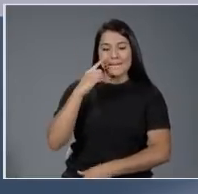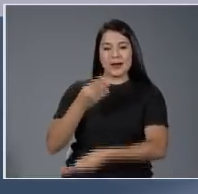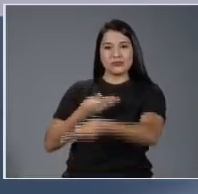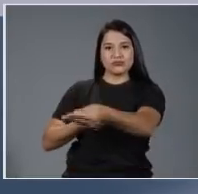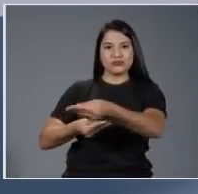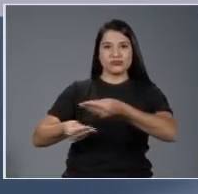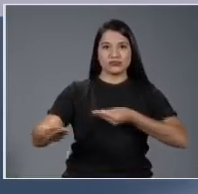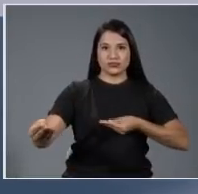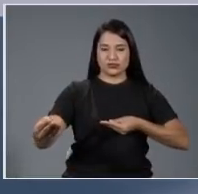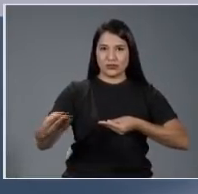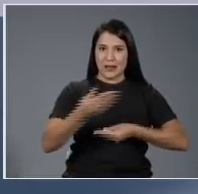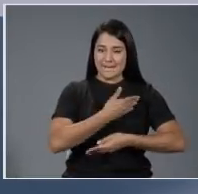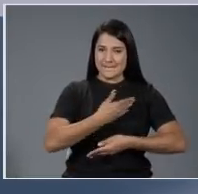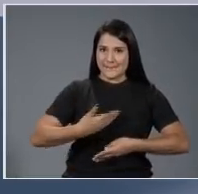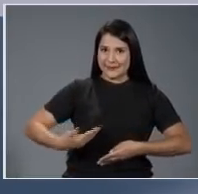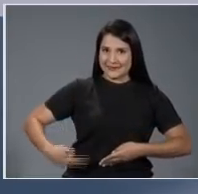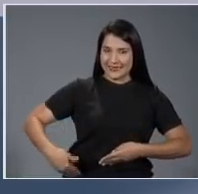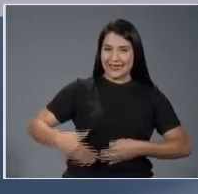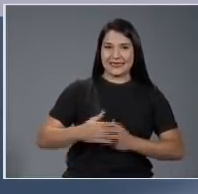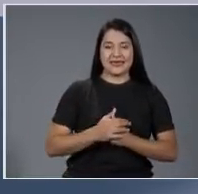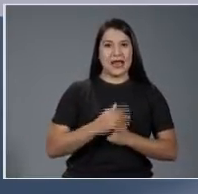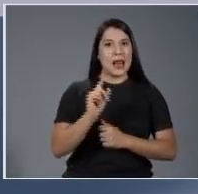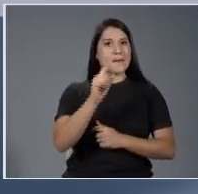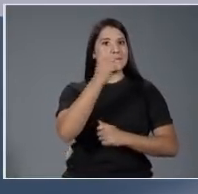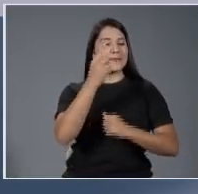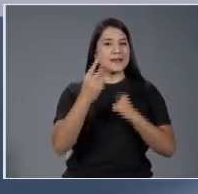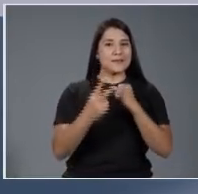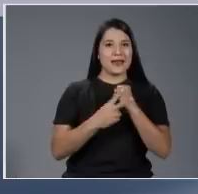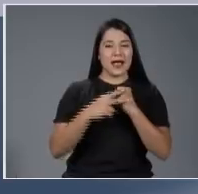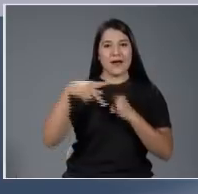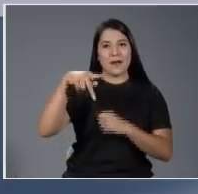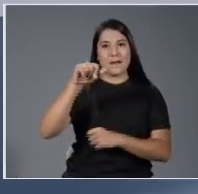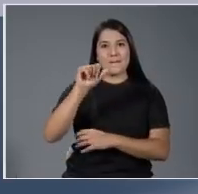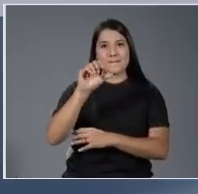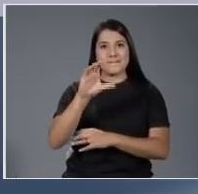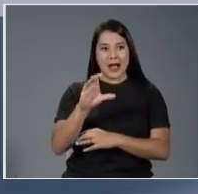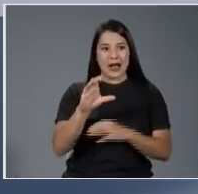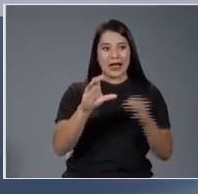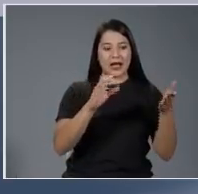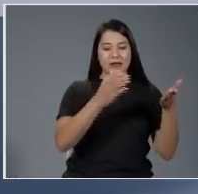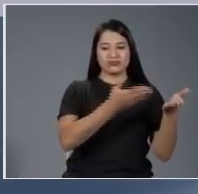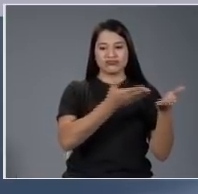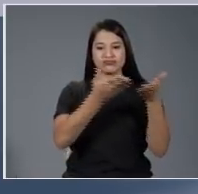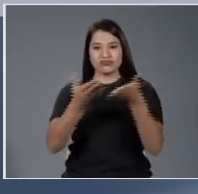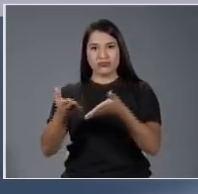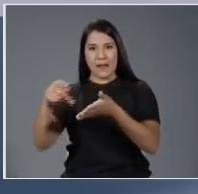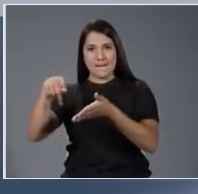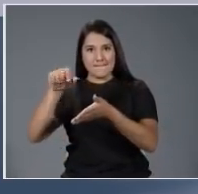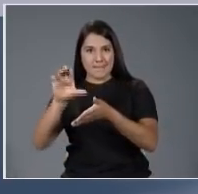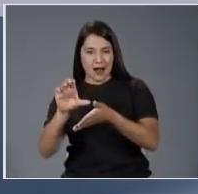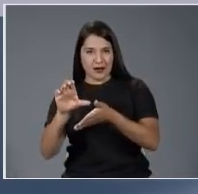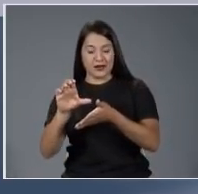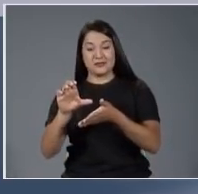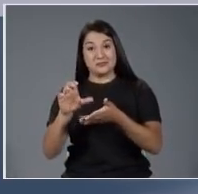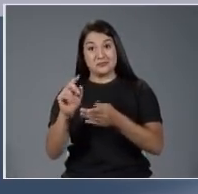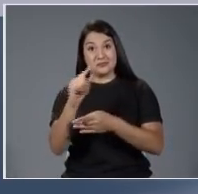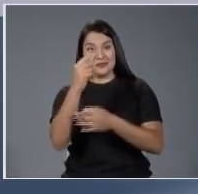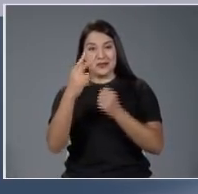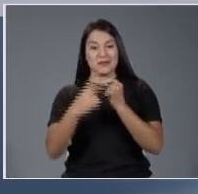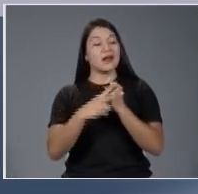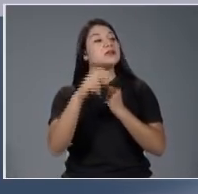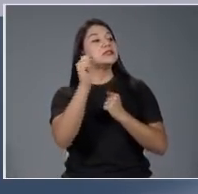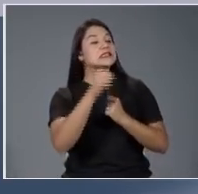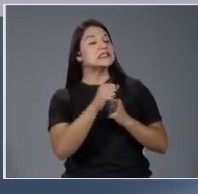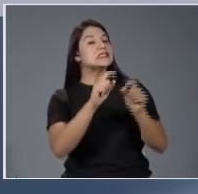de poder. La primera vez que el PAC le traspasa al PAC. Sí, hay varios elementos